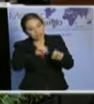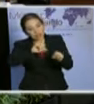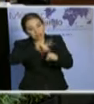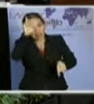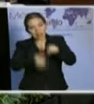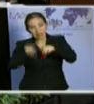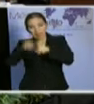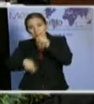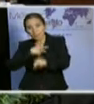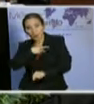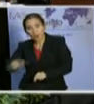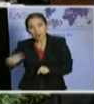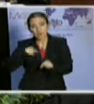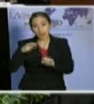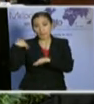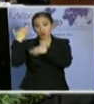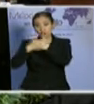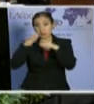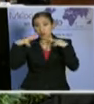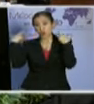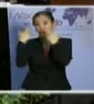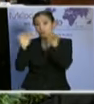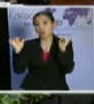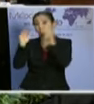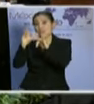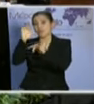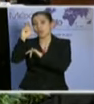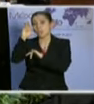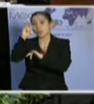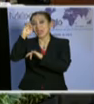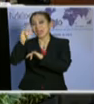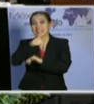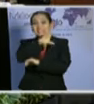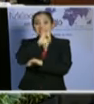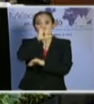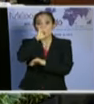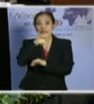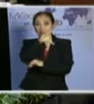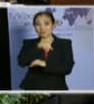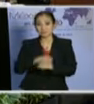de la pobreza en el marco de la Cumbre Iberoamericana y la CELAC?